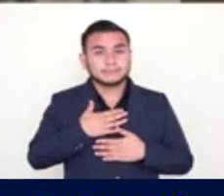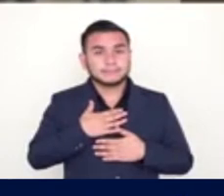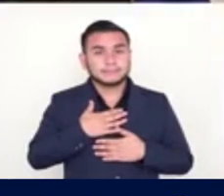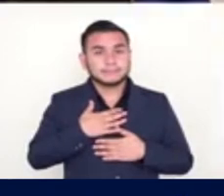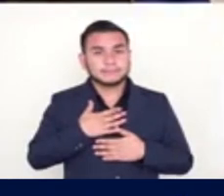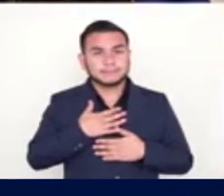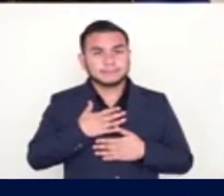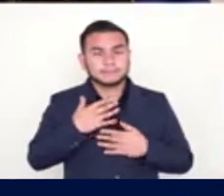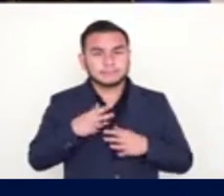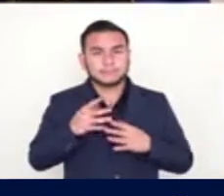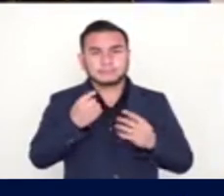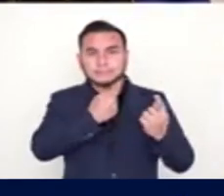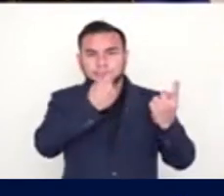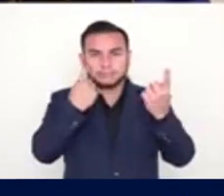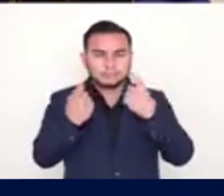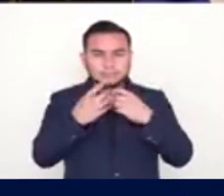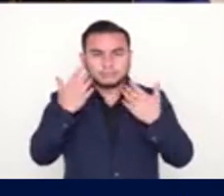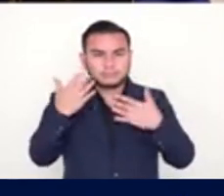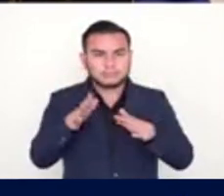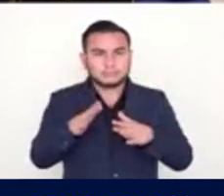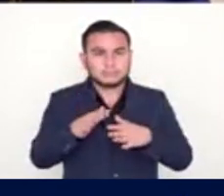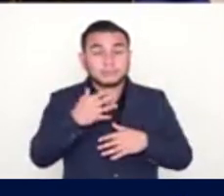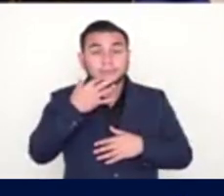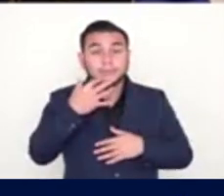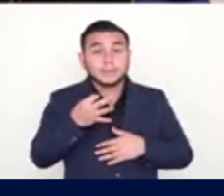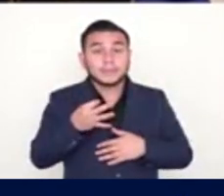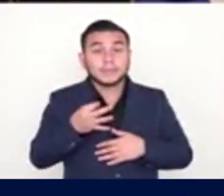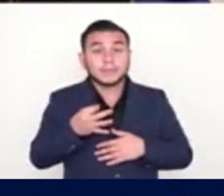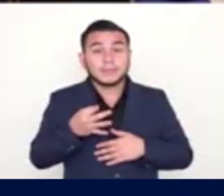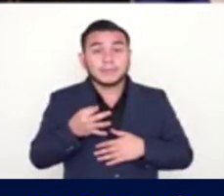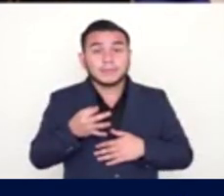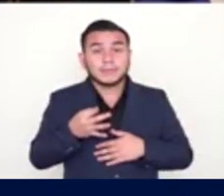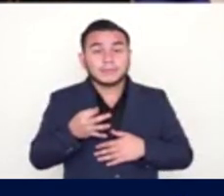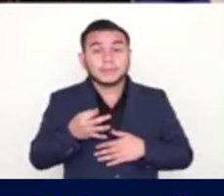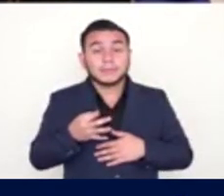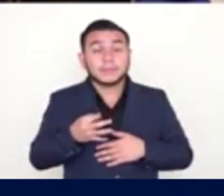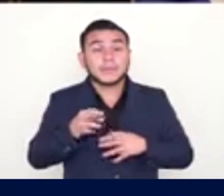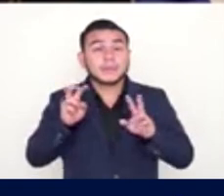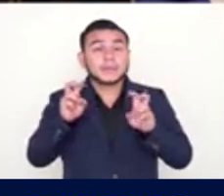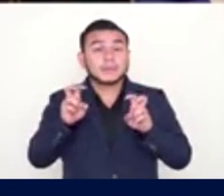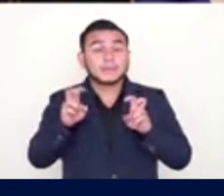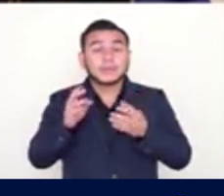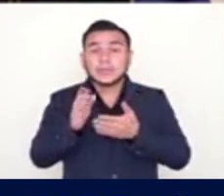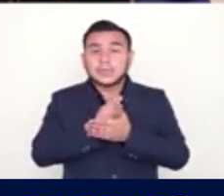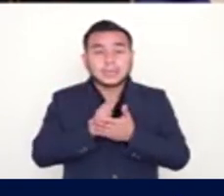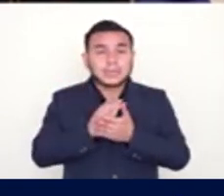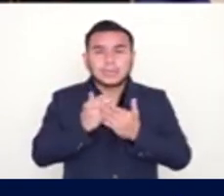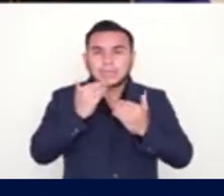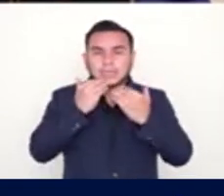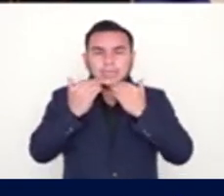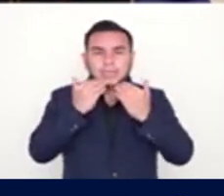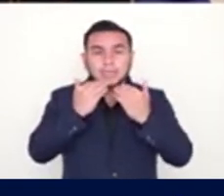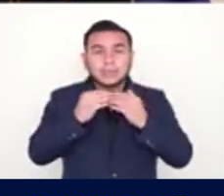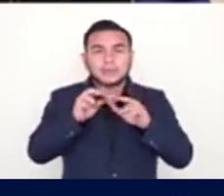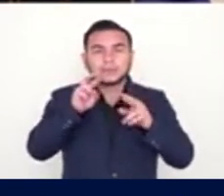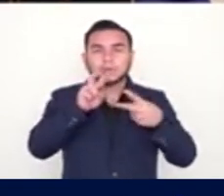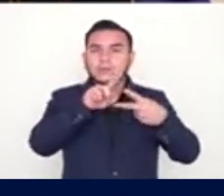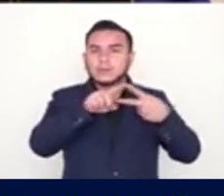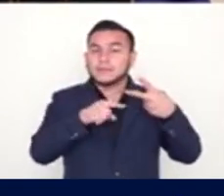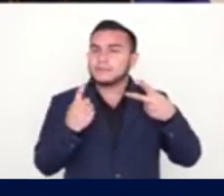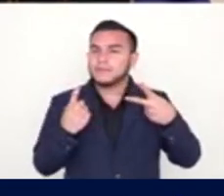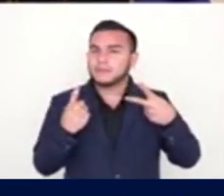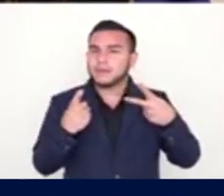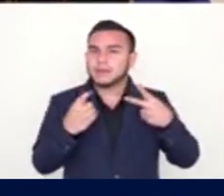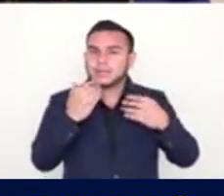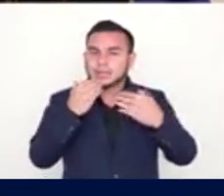Le di bastantes a los periodistas incómodos, yo creo que ya incomodaron bastante. Hay un tema que no he tocado, dos temas que no he